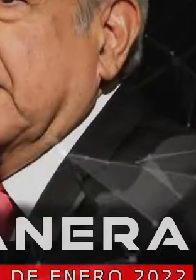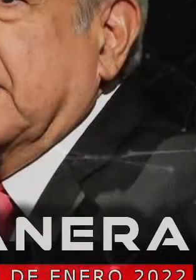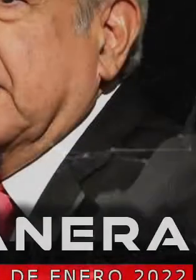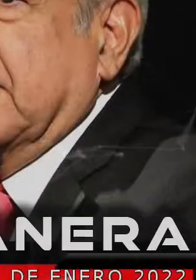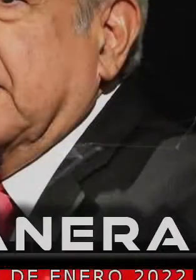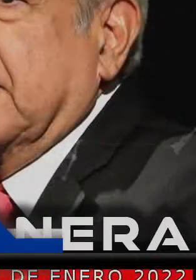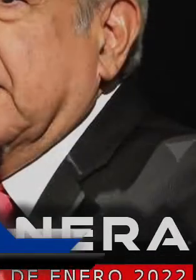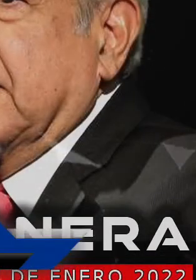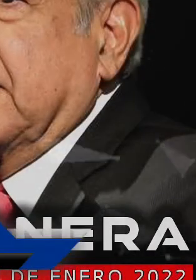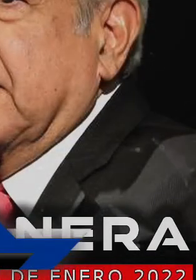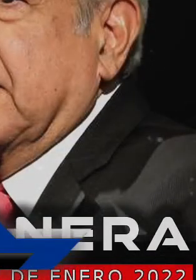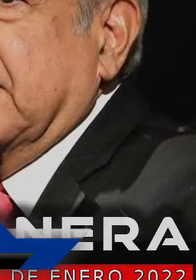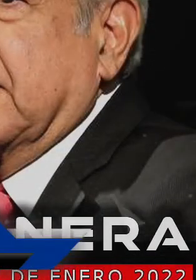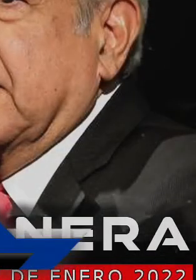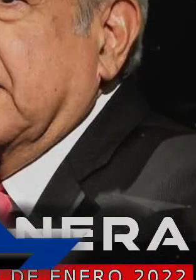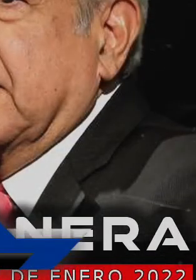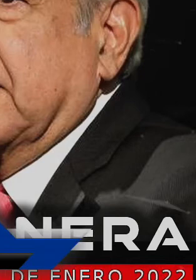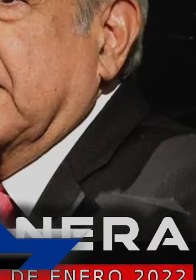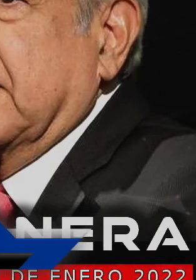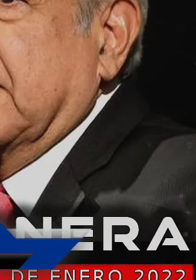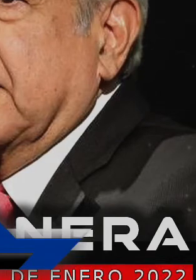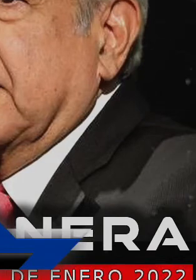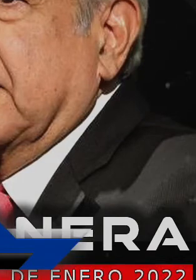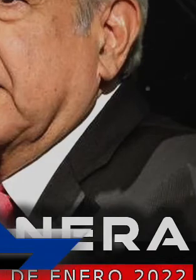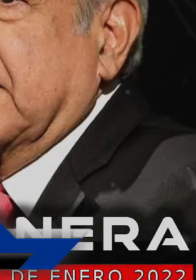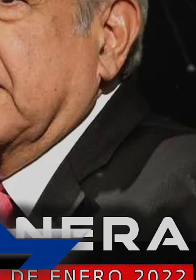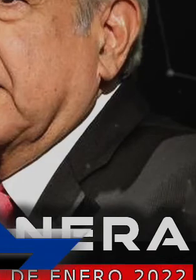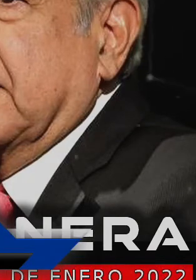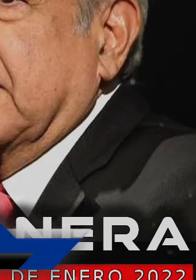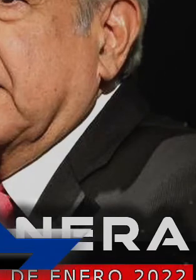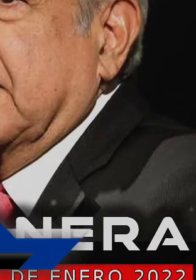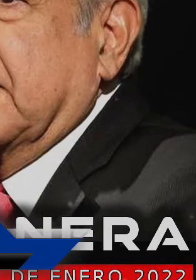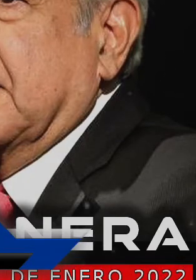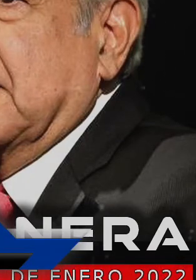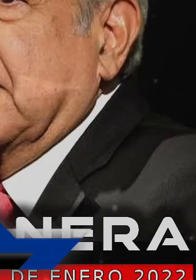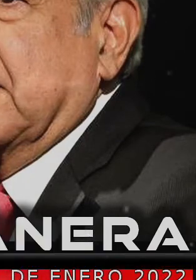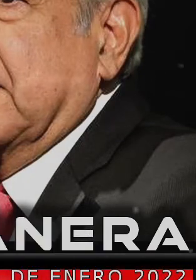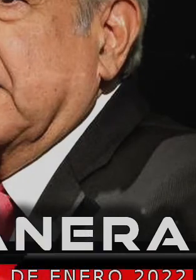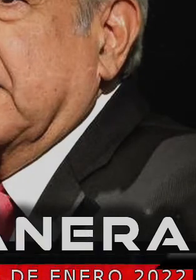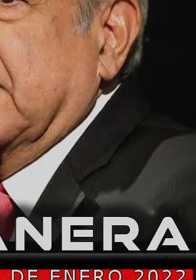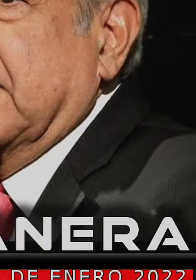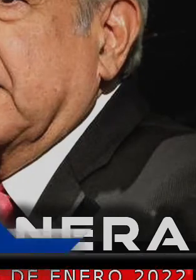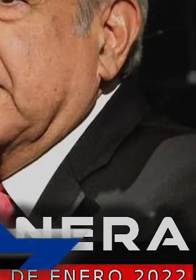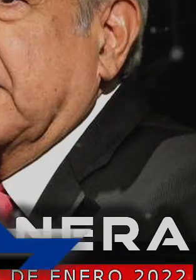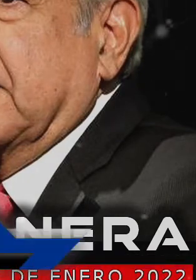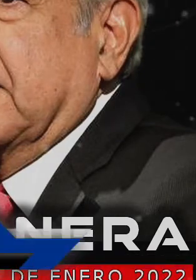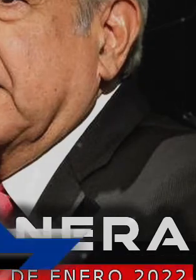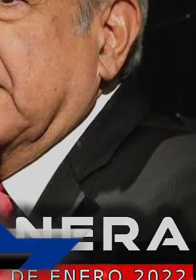Ya estás informado. No olvides darle like a este video, comparte y suscríbete a Escucha Diario.